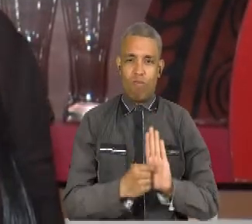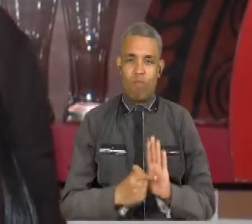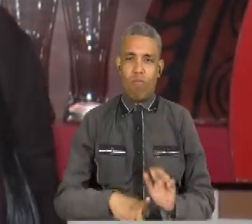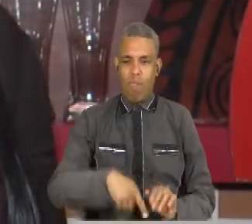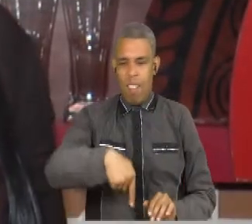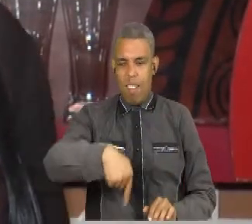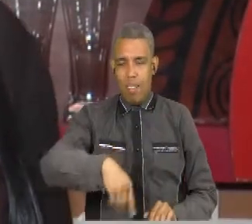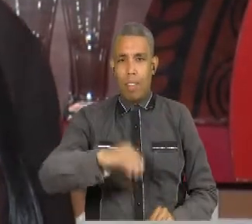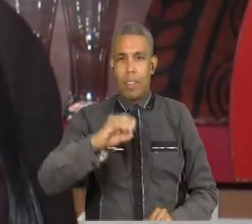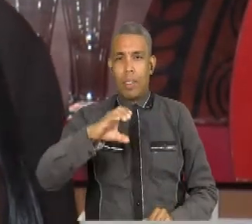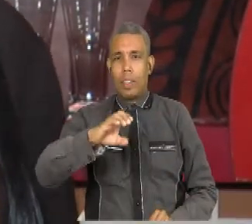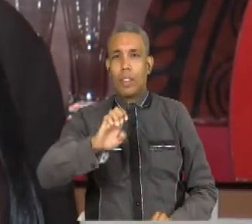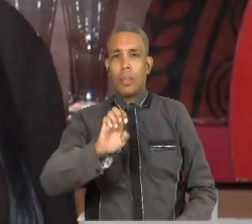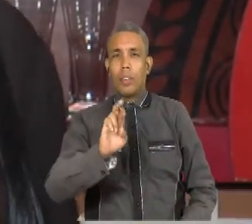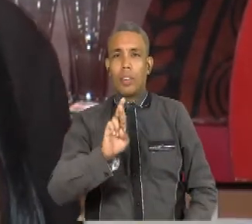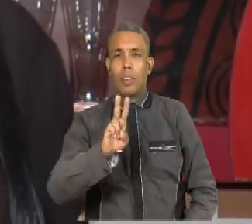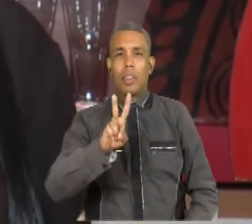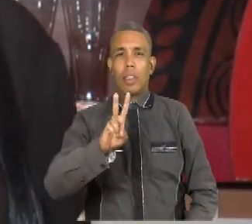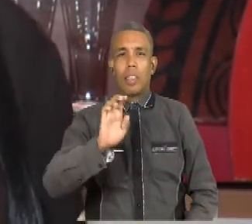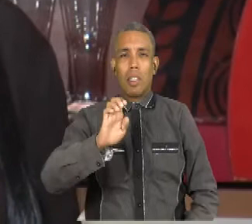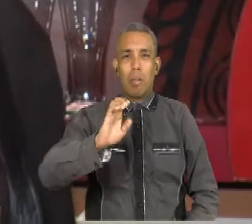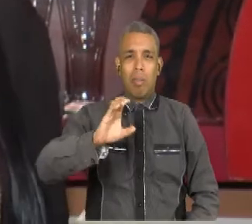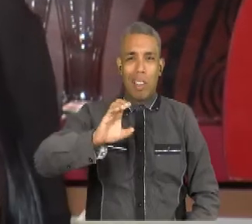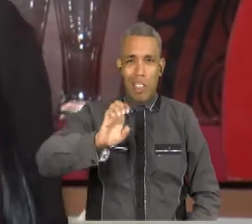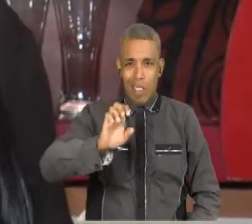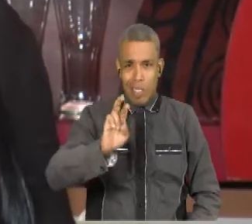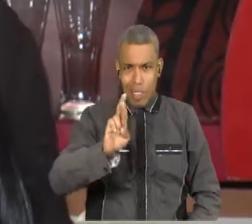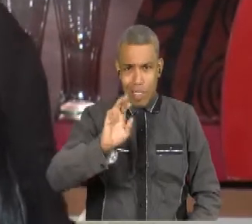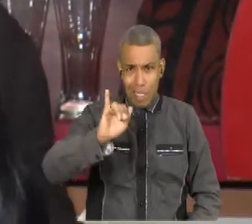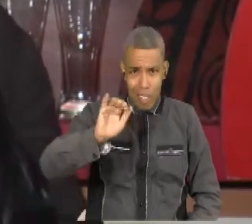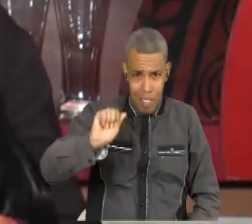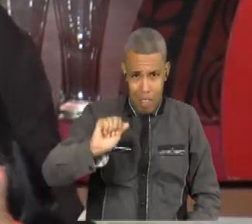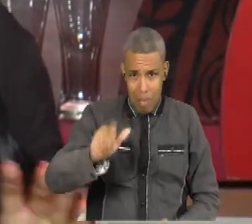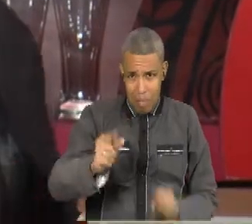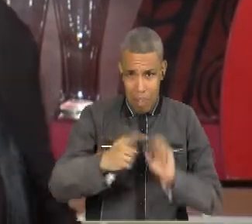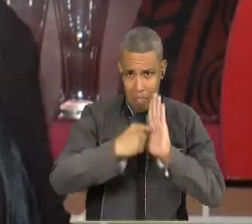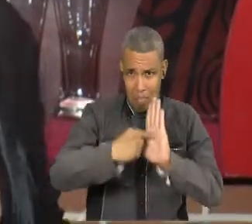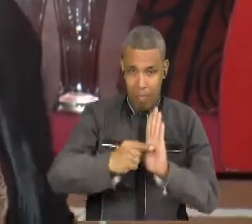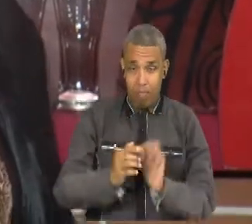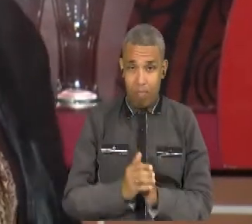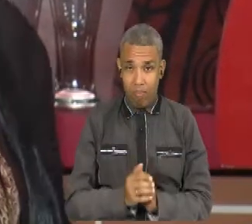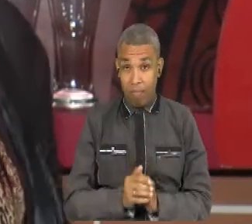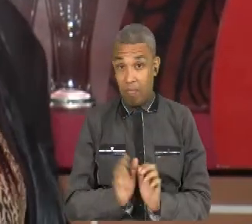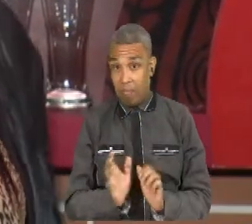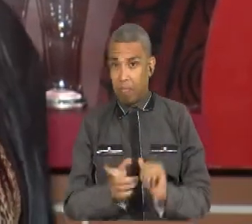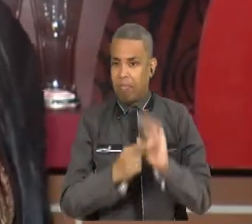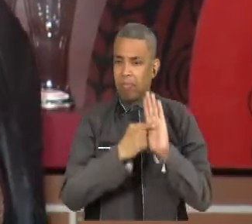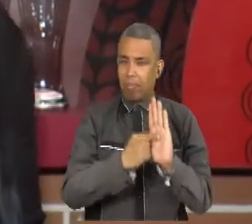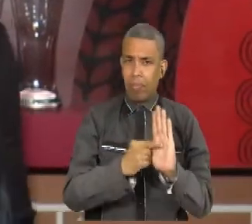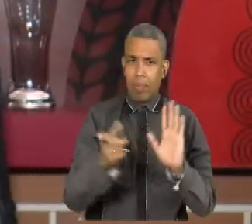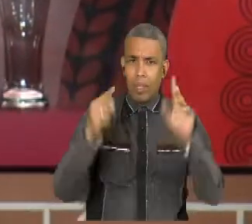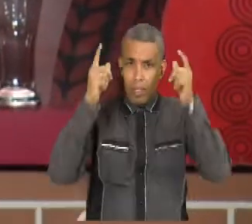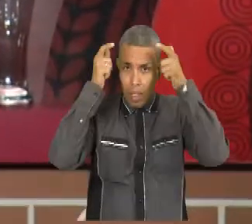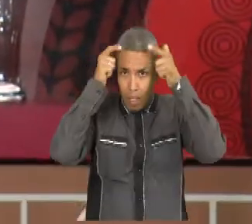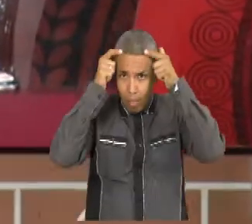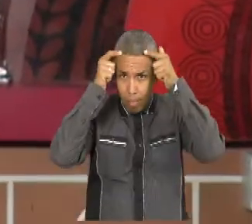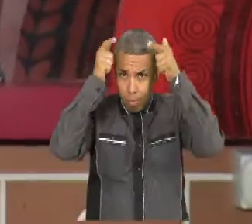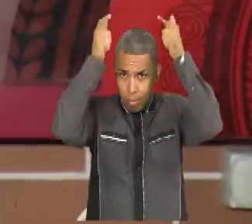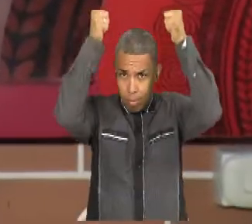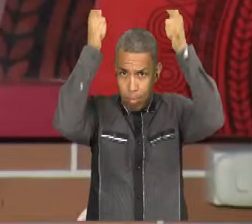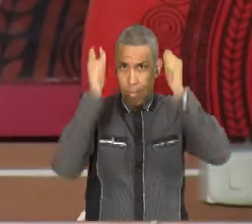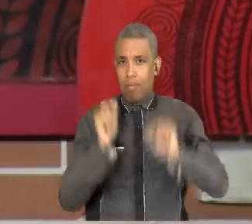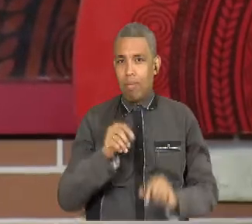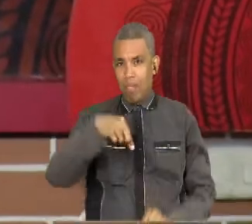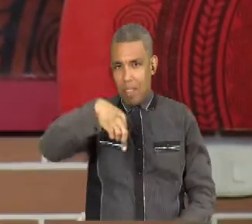para recomendarle a todos nuestros televidentes. Por supuesto, con nosotros, y no puede faltar nuestro chef de cabecera, él es